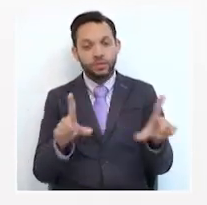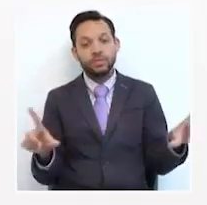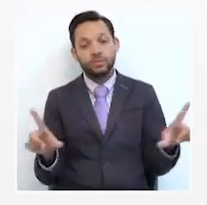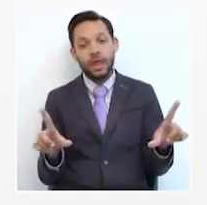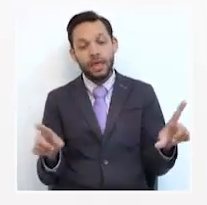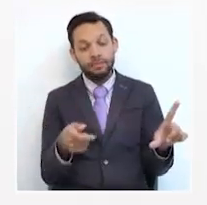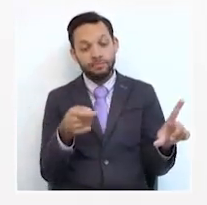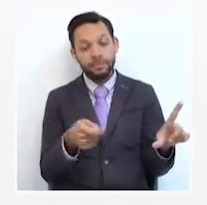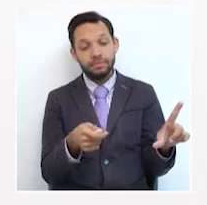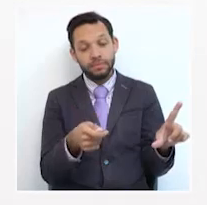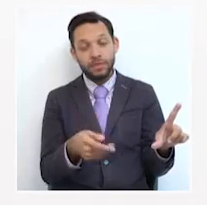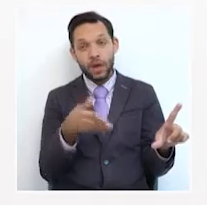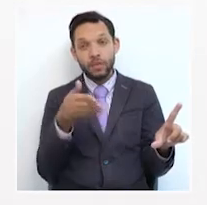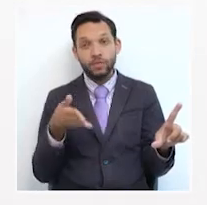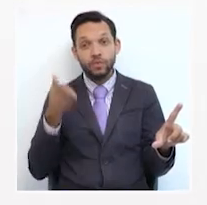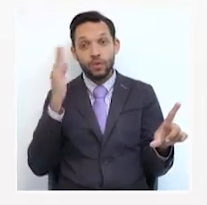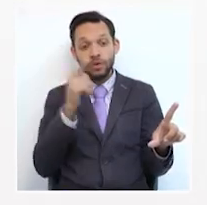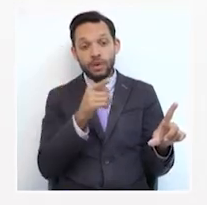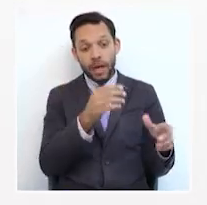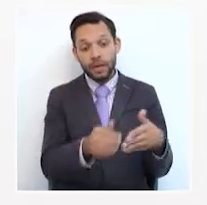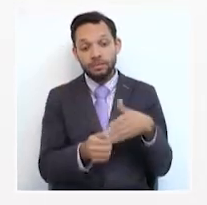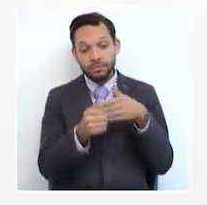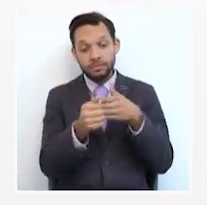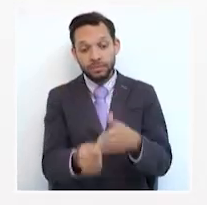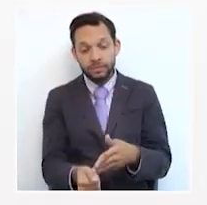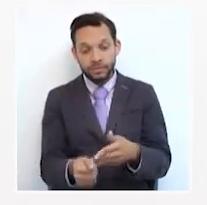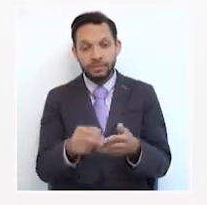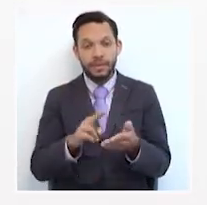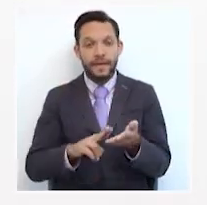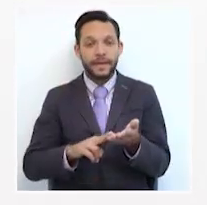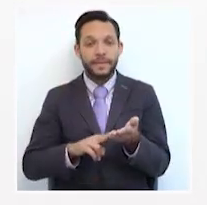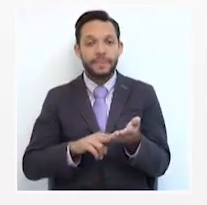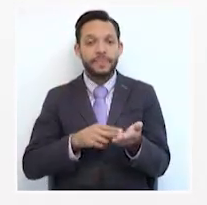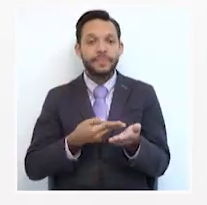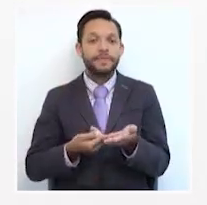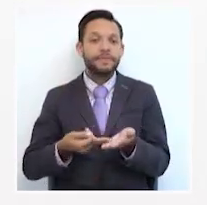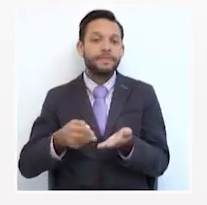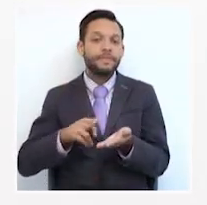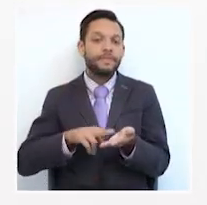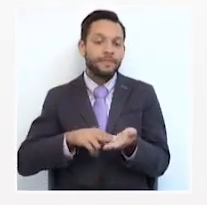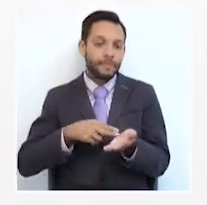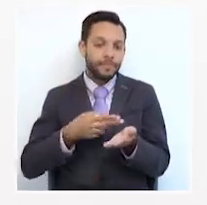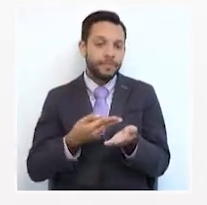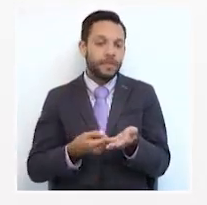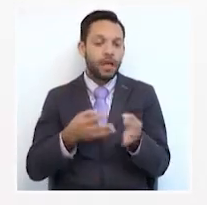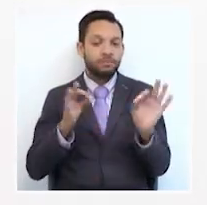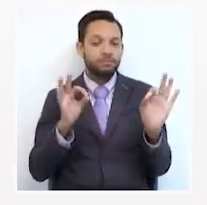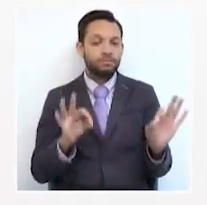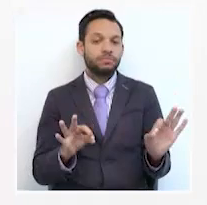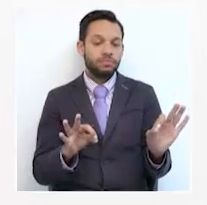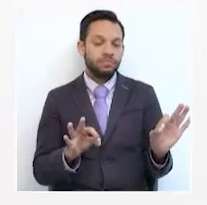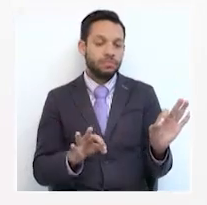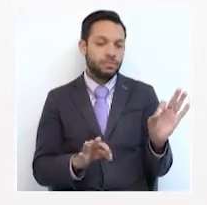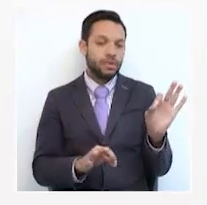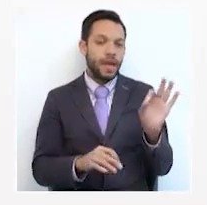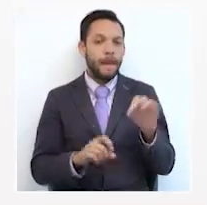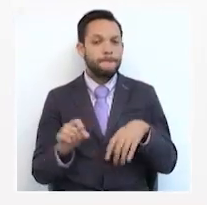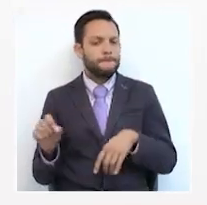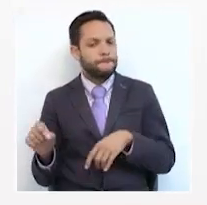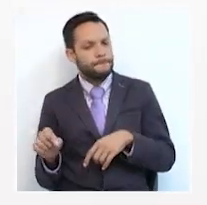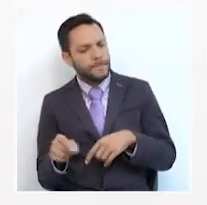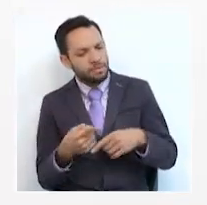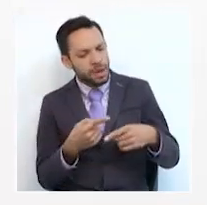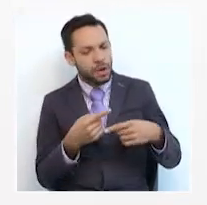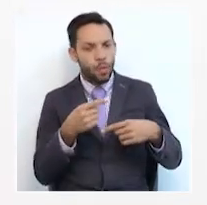de dios tenerlo en las redes conocí el kéfir y llevo cuatro meses tomándolo al principio tomé una cucharada